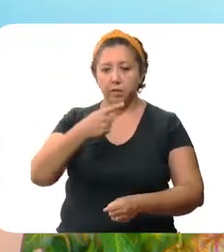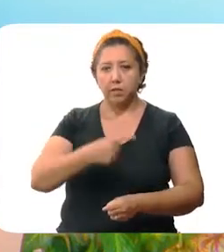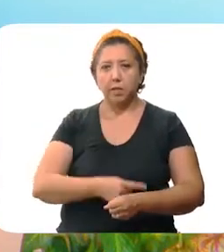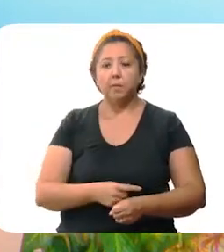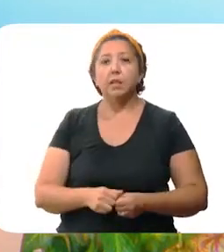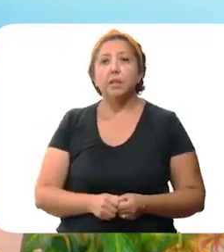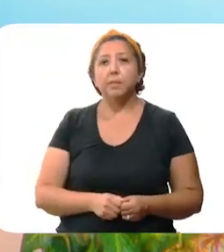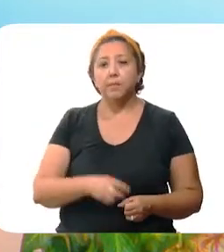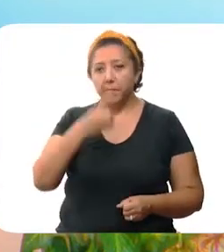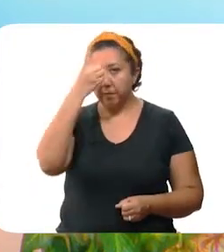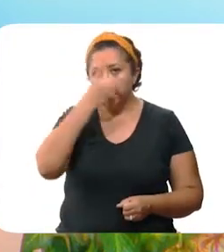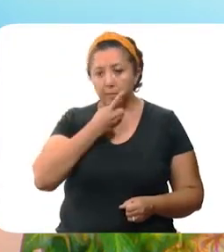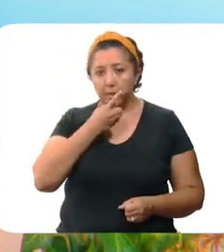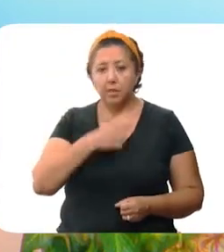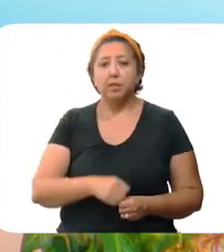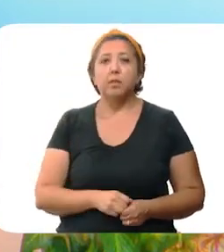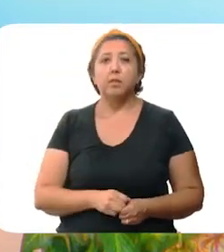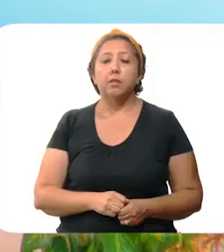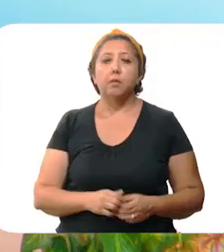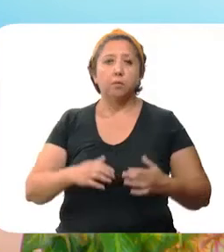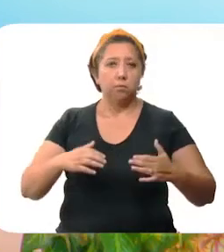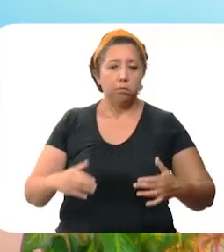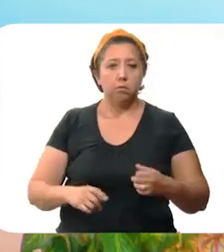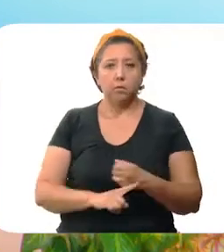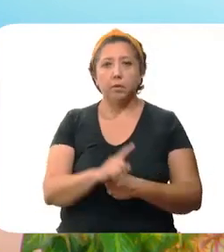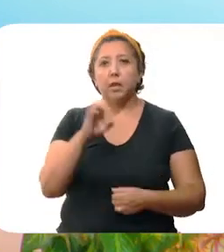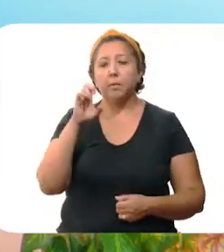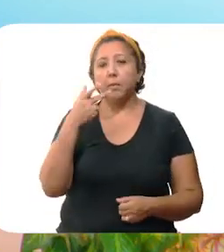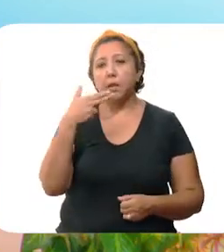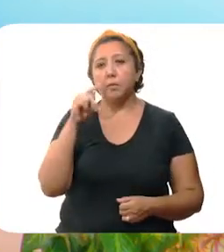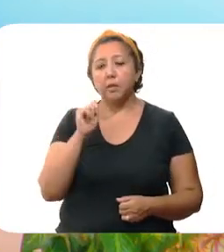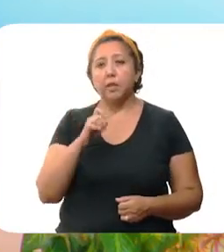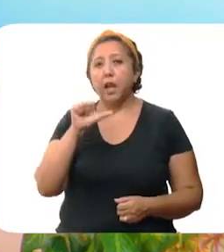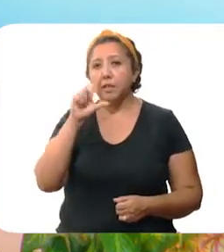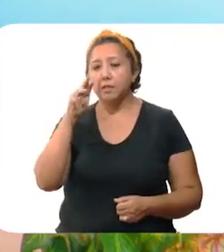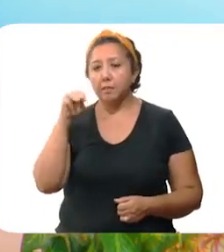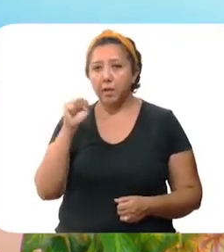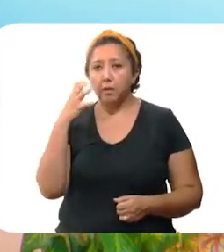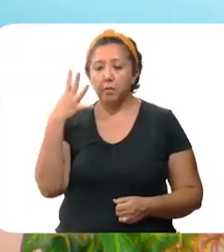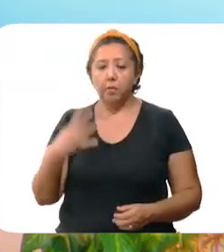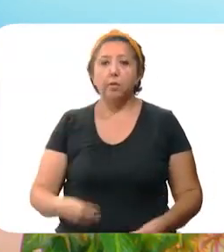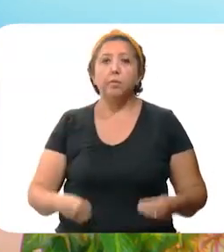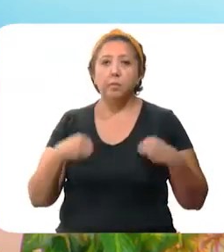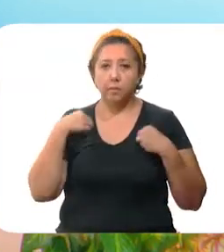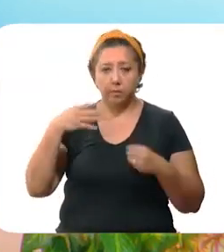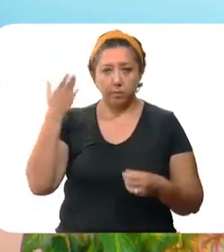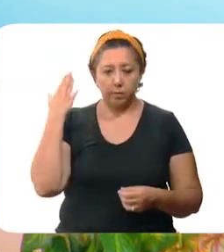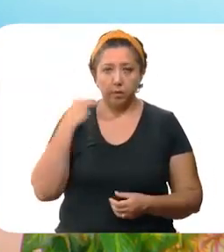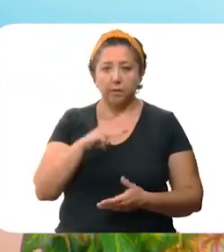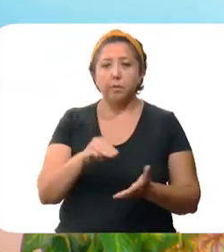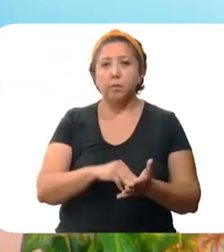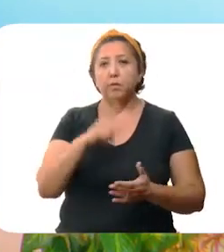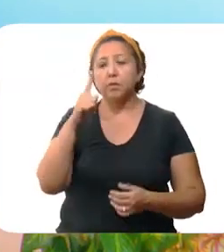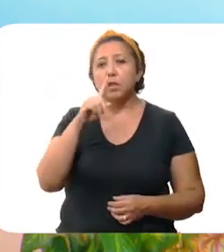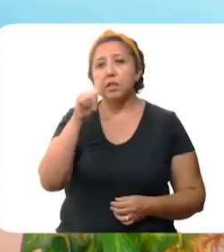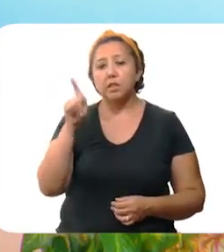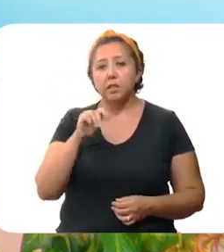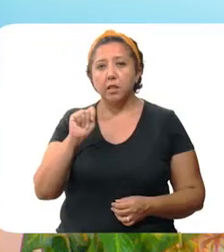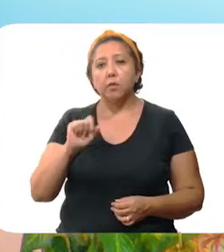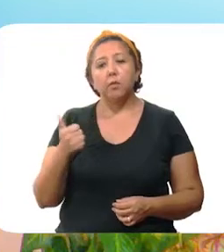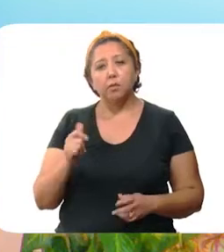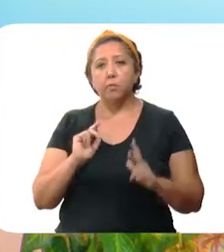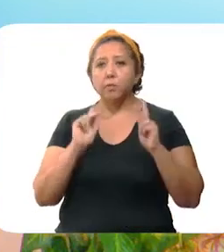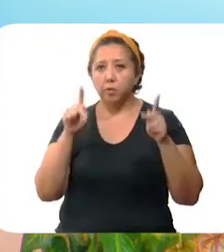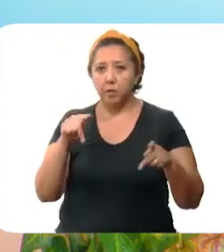hipertensión arterial sistémica, diabetes mellitus, obesidad, hepatopatía y asma. 4 de ellos residían en Mérida, 1 más en San y 1 en